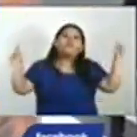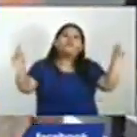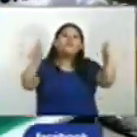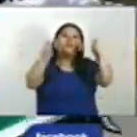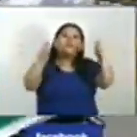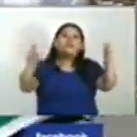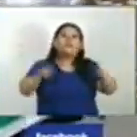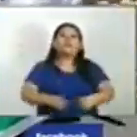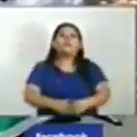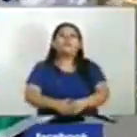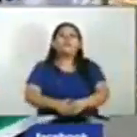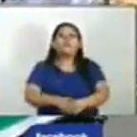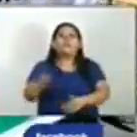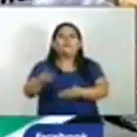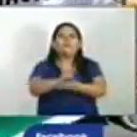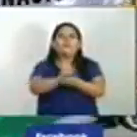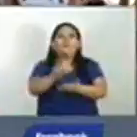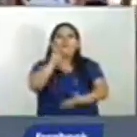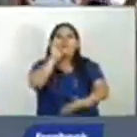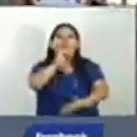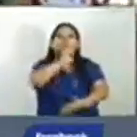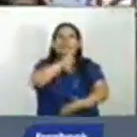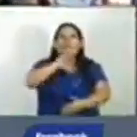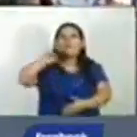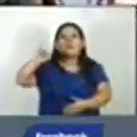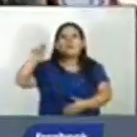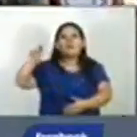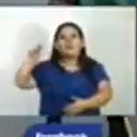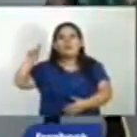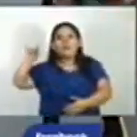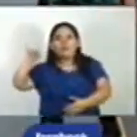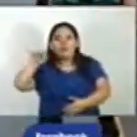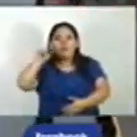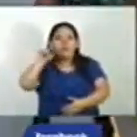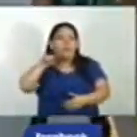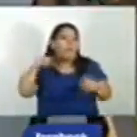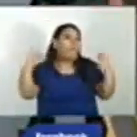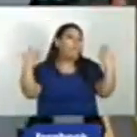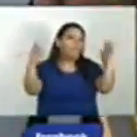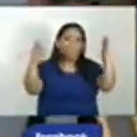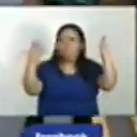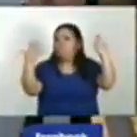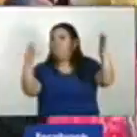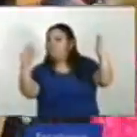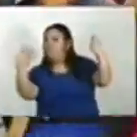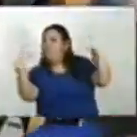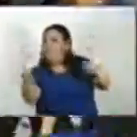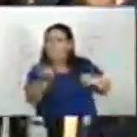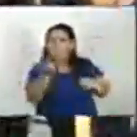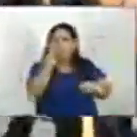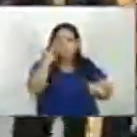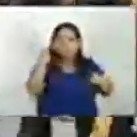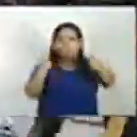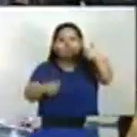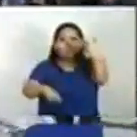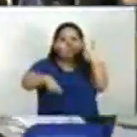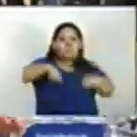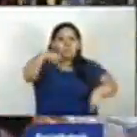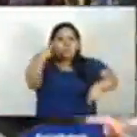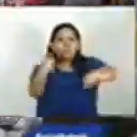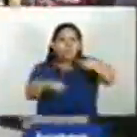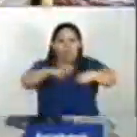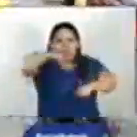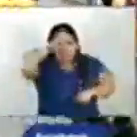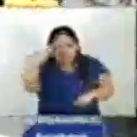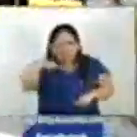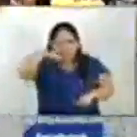también. El Instituto Nacional Técnico Industrial fue uno de los más aclamados por los visitantes. Los músicos pusieron su esfuerzo en